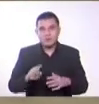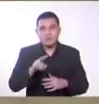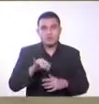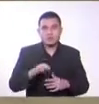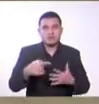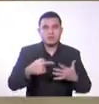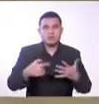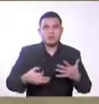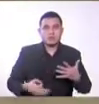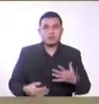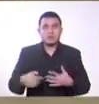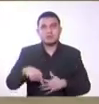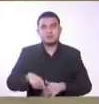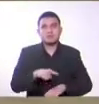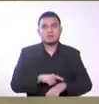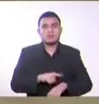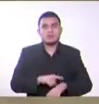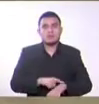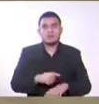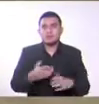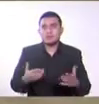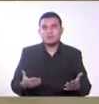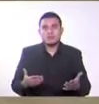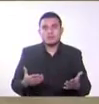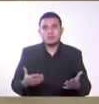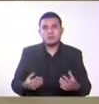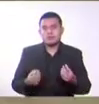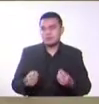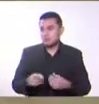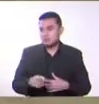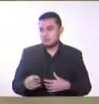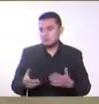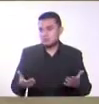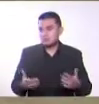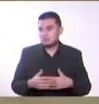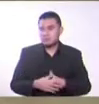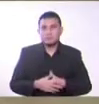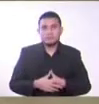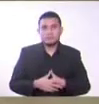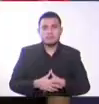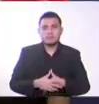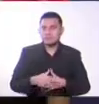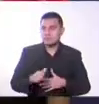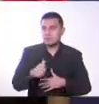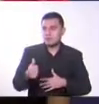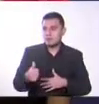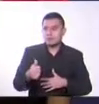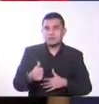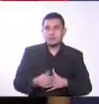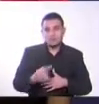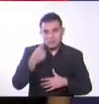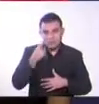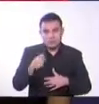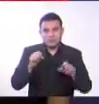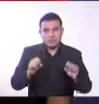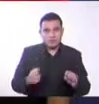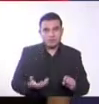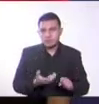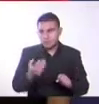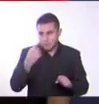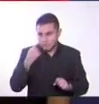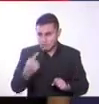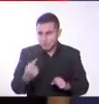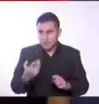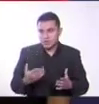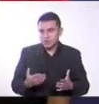tanto, hasta este momento no es penado como tal. Y en la siguiente diapositiva también, Candy, podemos ver algunos